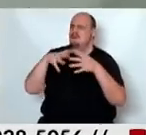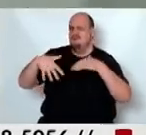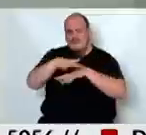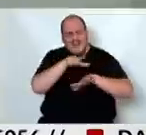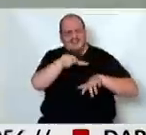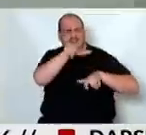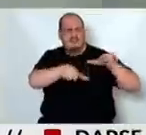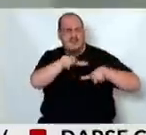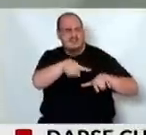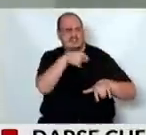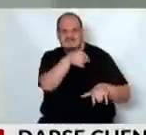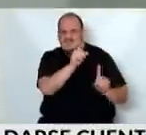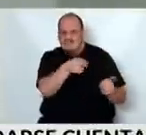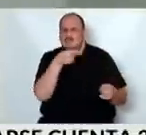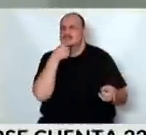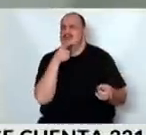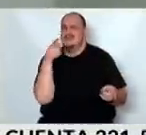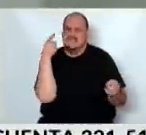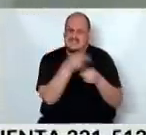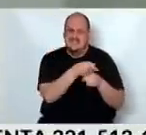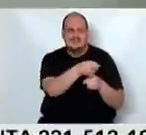te enojás, no quiere recuperarse,